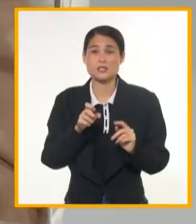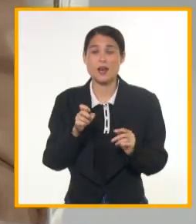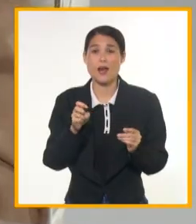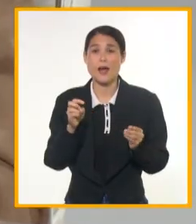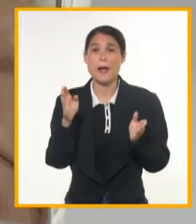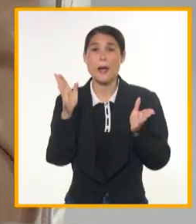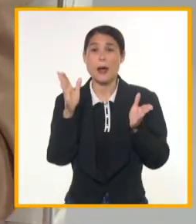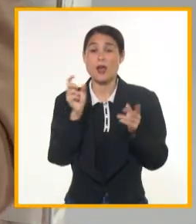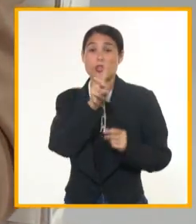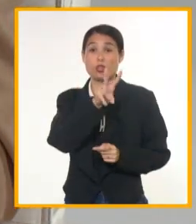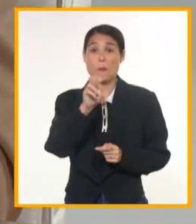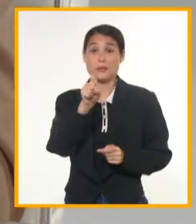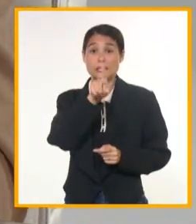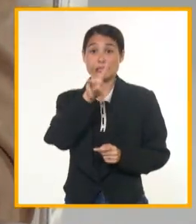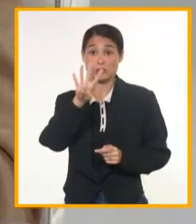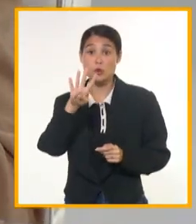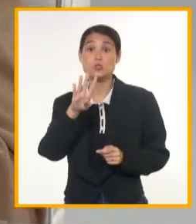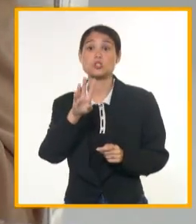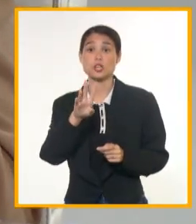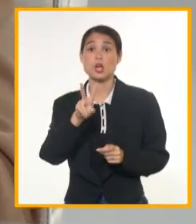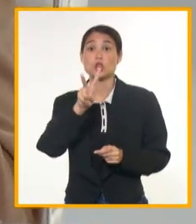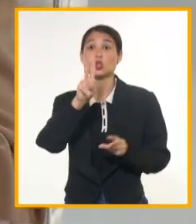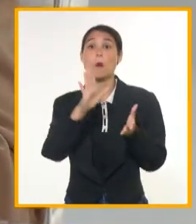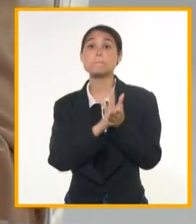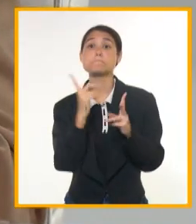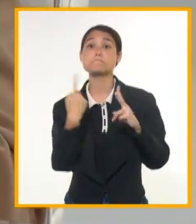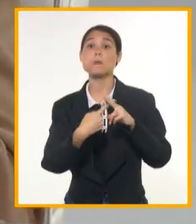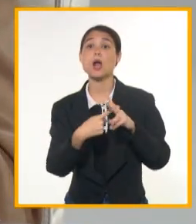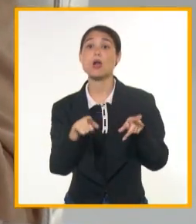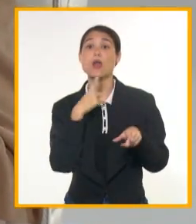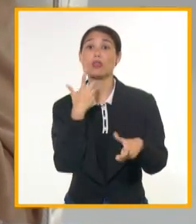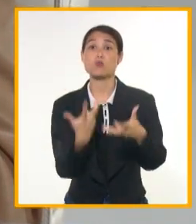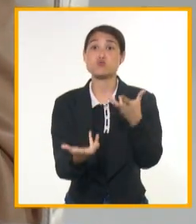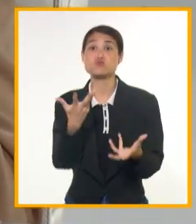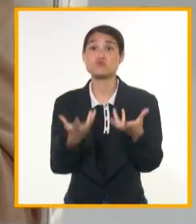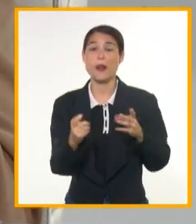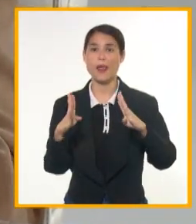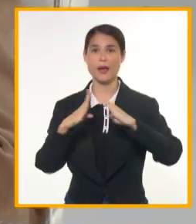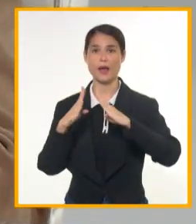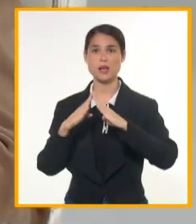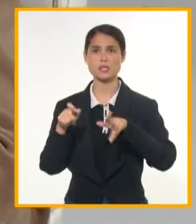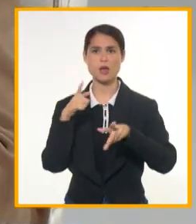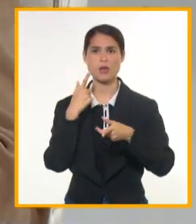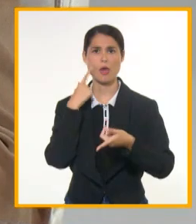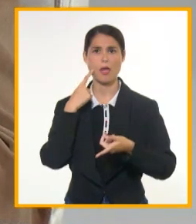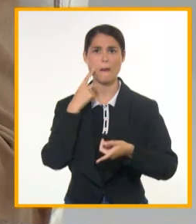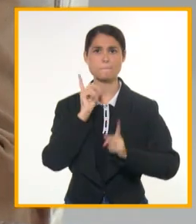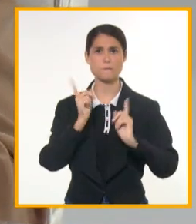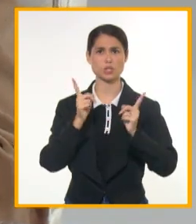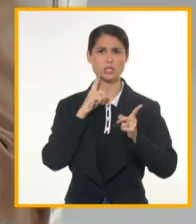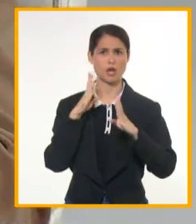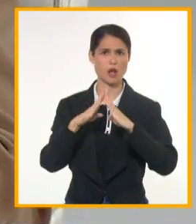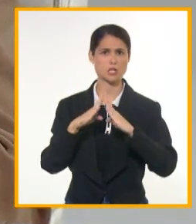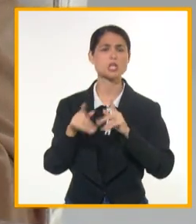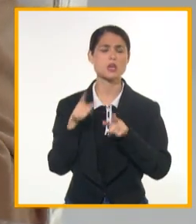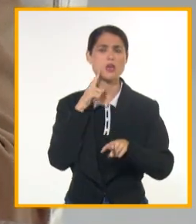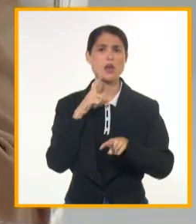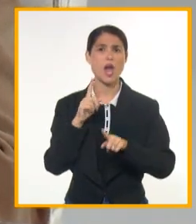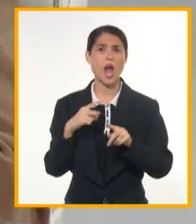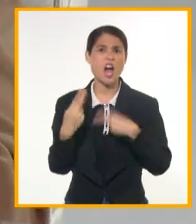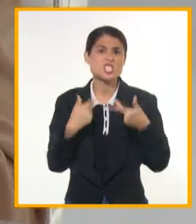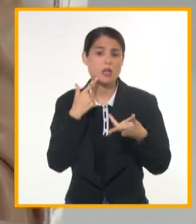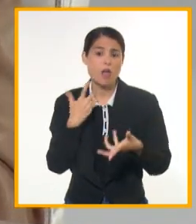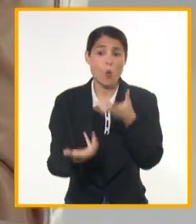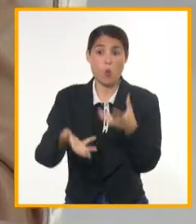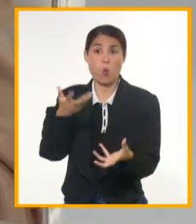2014, donde murieron oficialmente un cincuentenar de personas, pero realmente se considera que